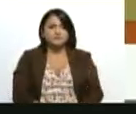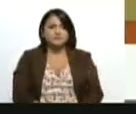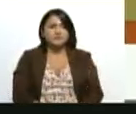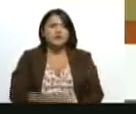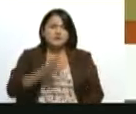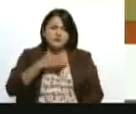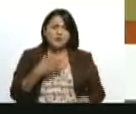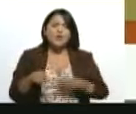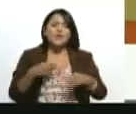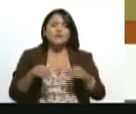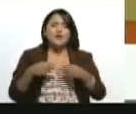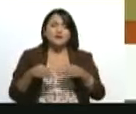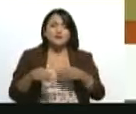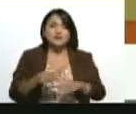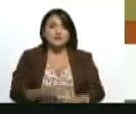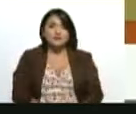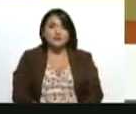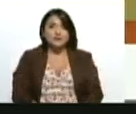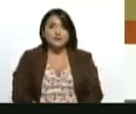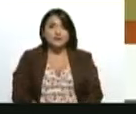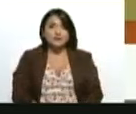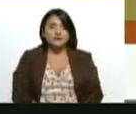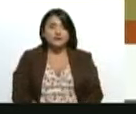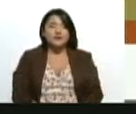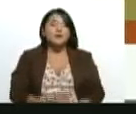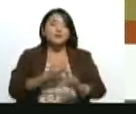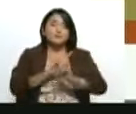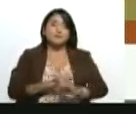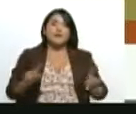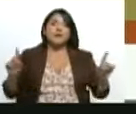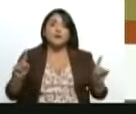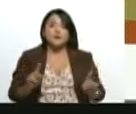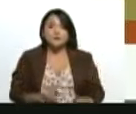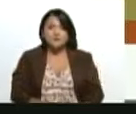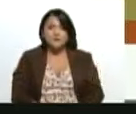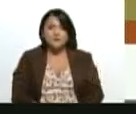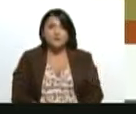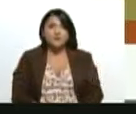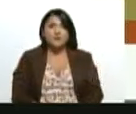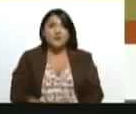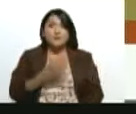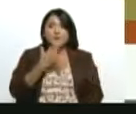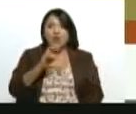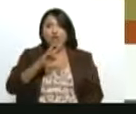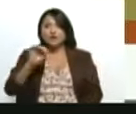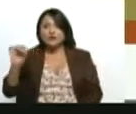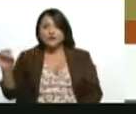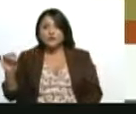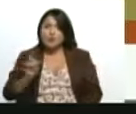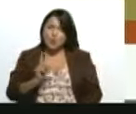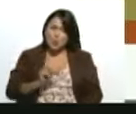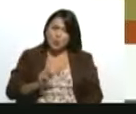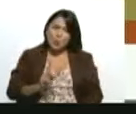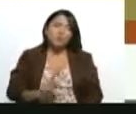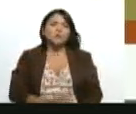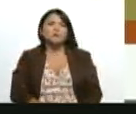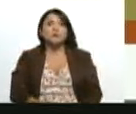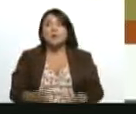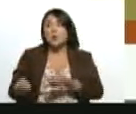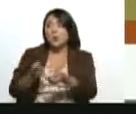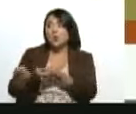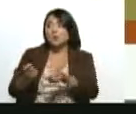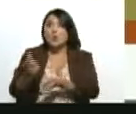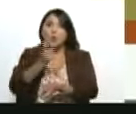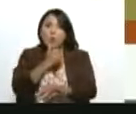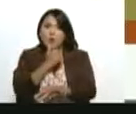flexible. Lo que no vamos a hacer es que tengamos 200. ¿Por qué? Porque perdemos el control de lo que